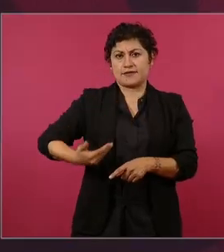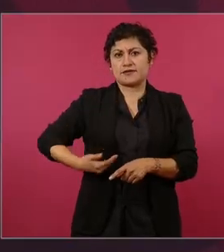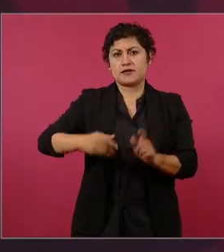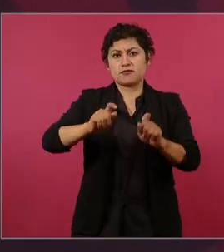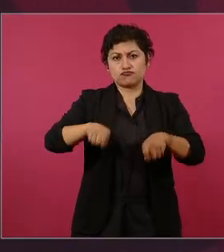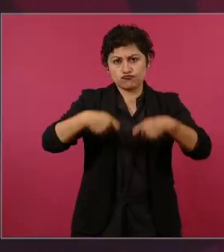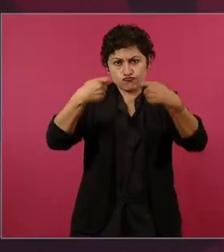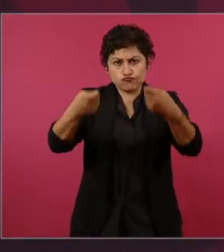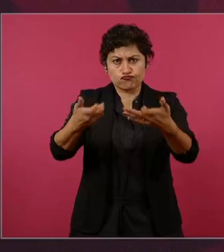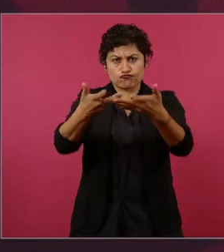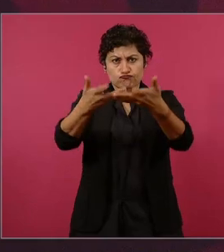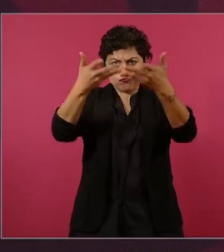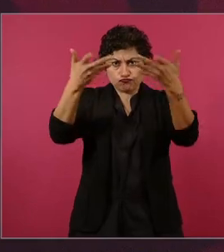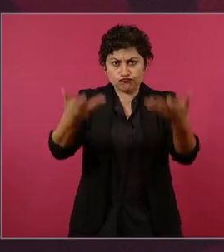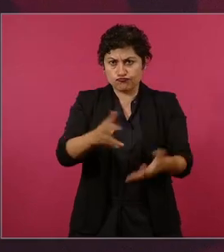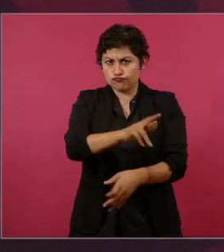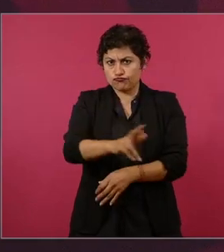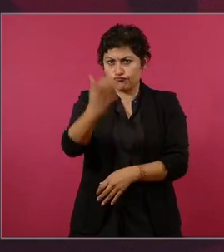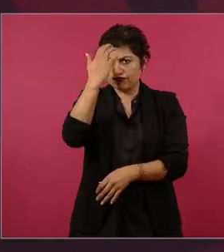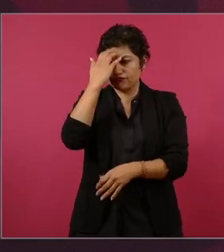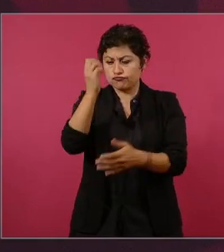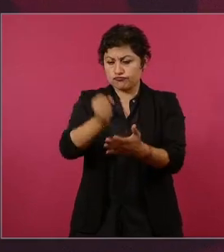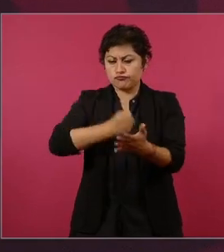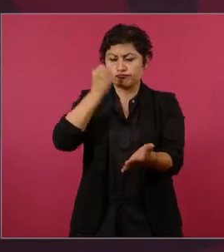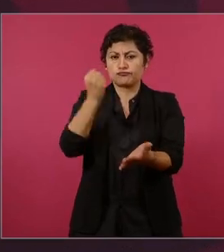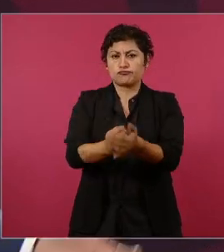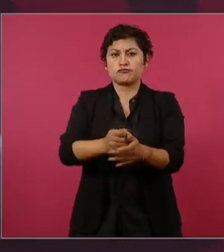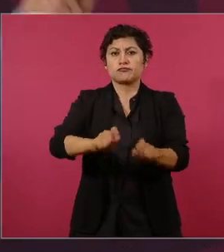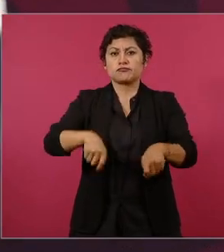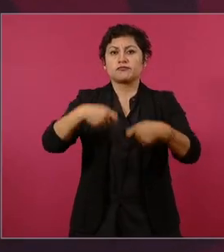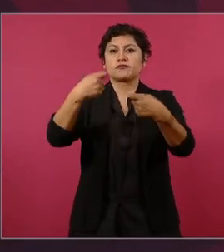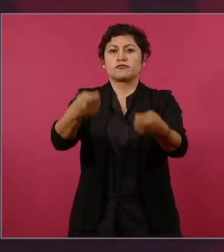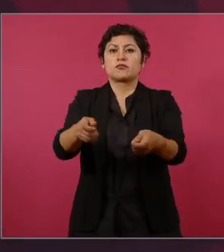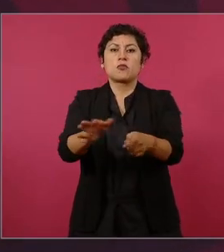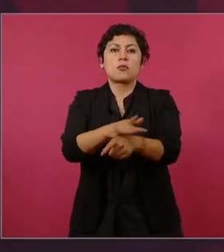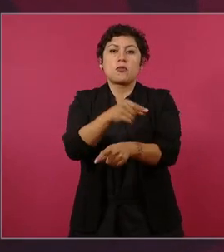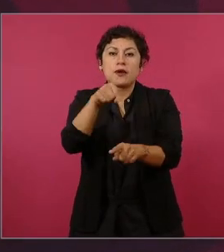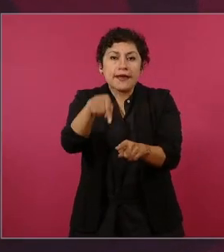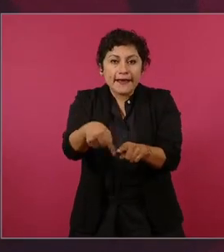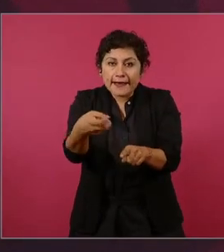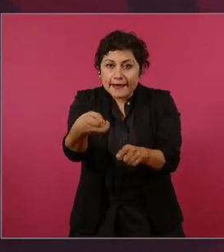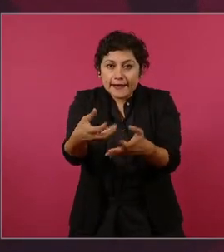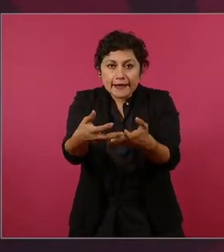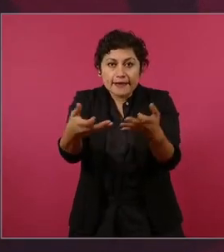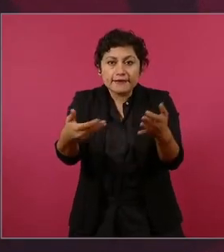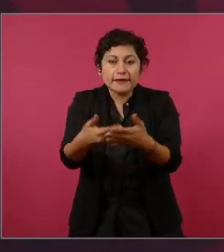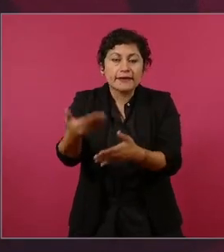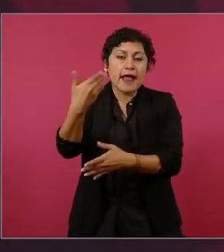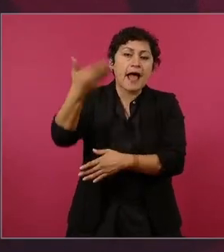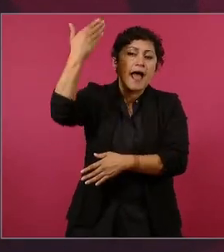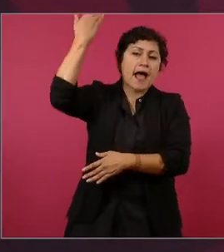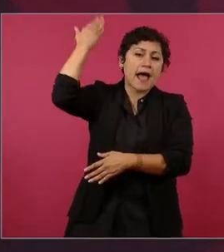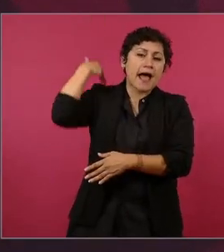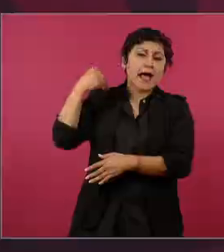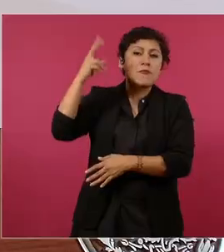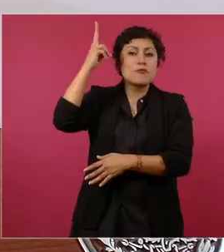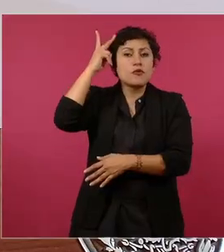les reconoció sus tierras, que Porfirio Díaz se las quería quitar,